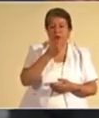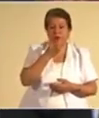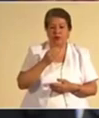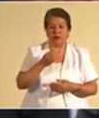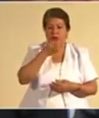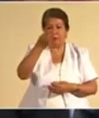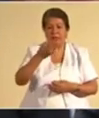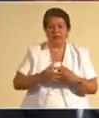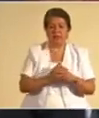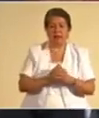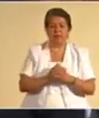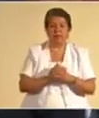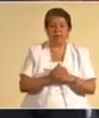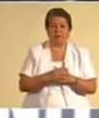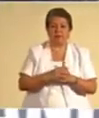favor.